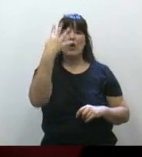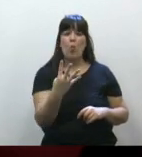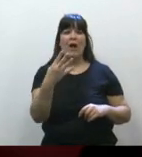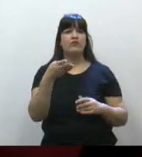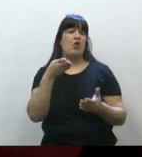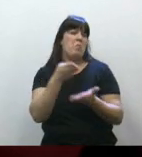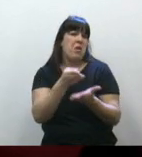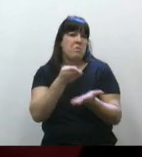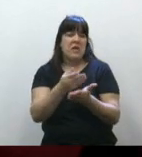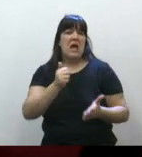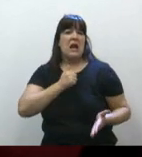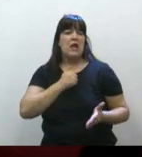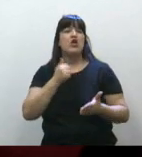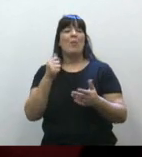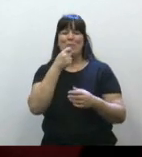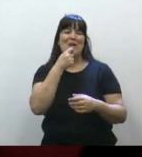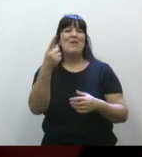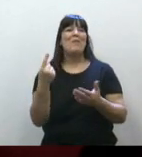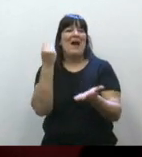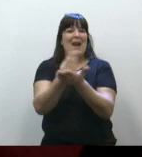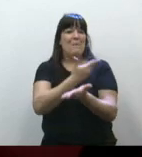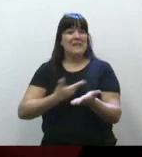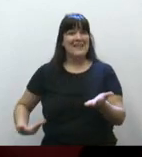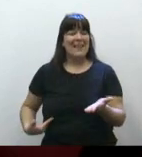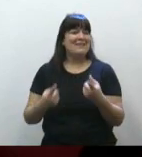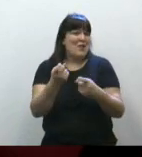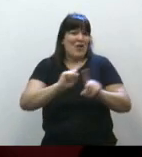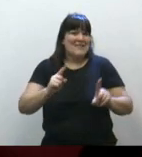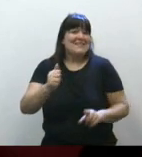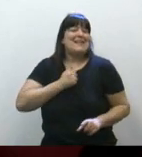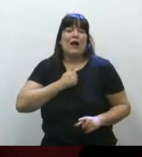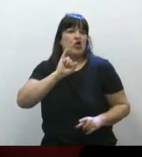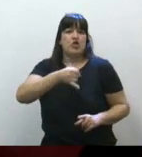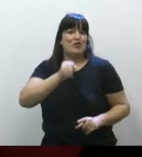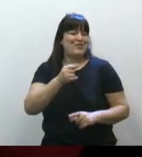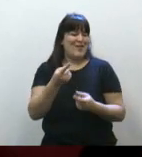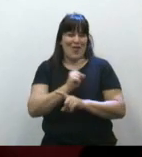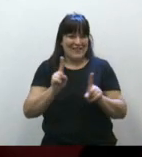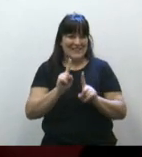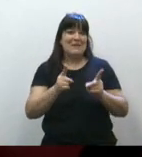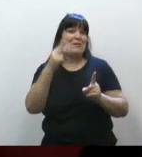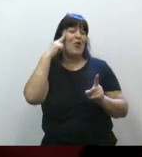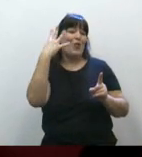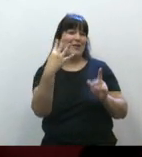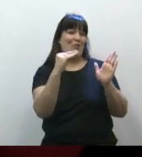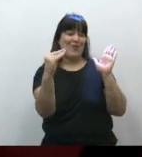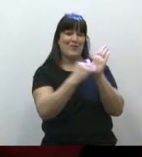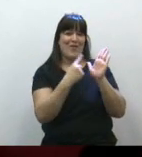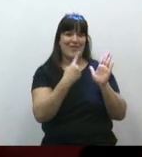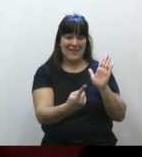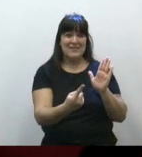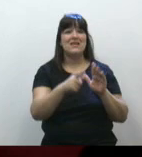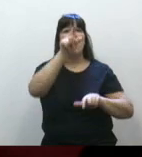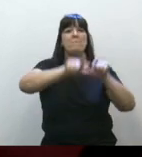la religión católica para ser presidente de este país la visión y la cosmovisión de los constituyentes